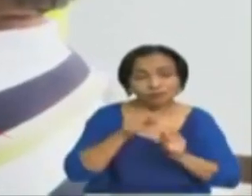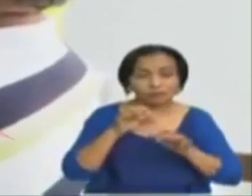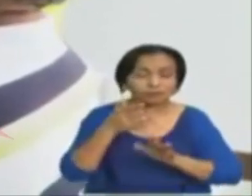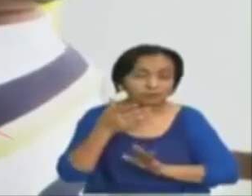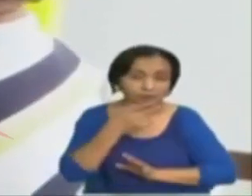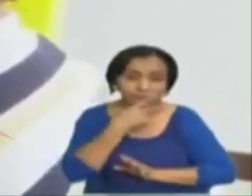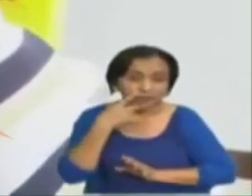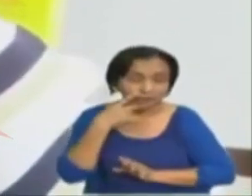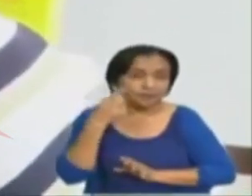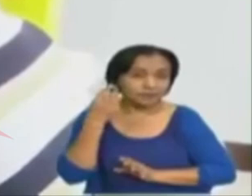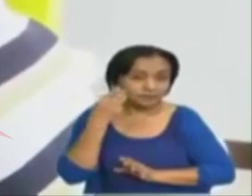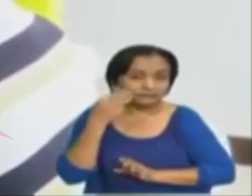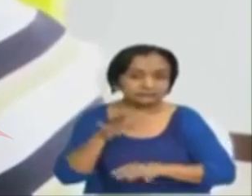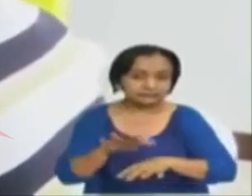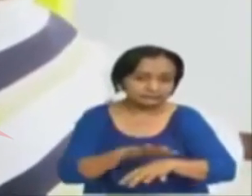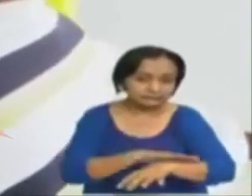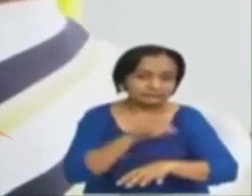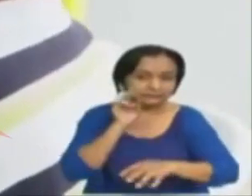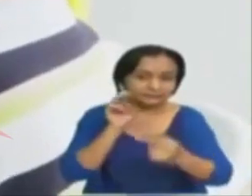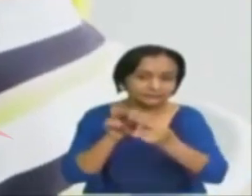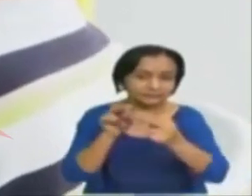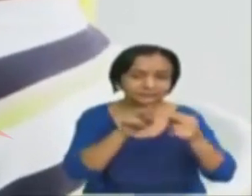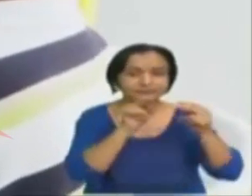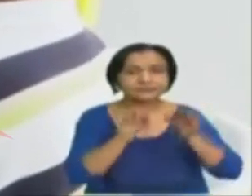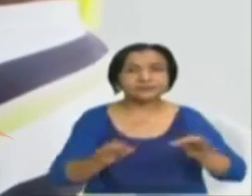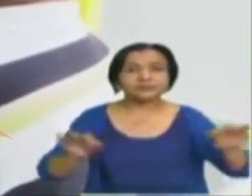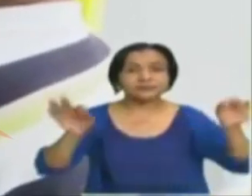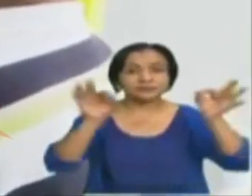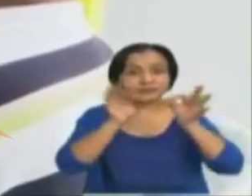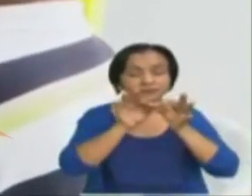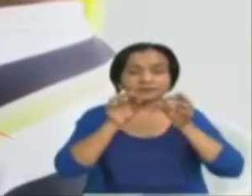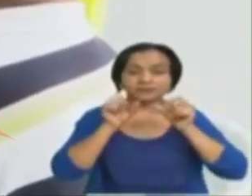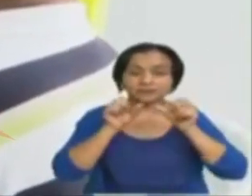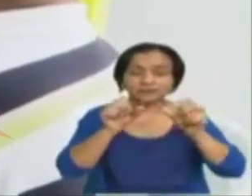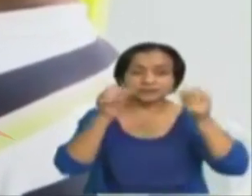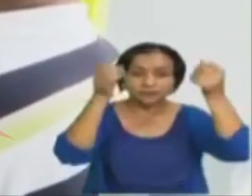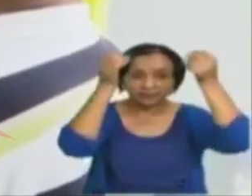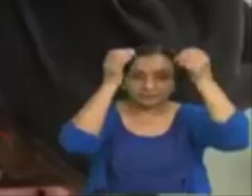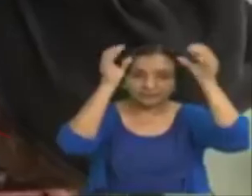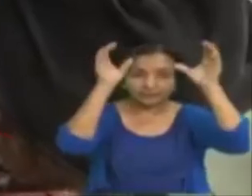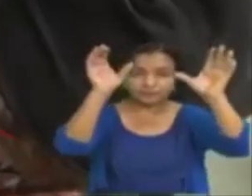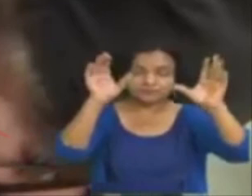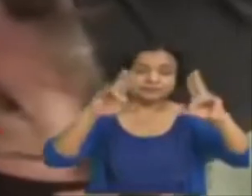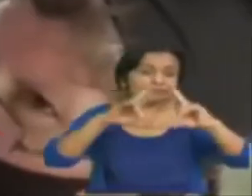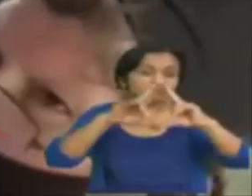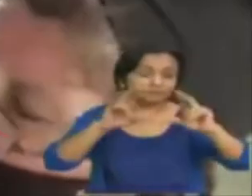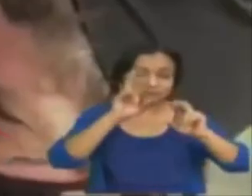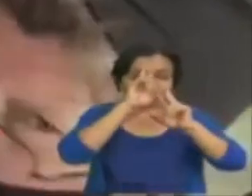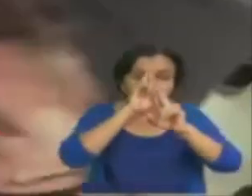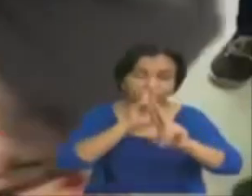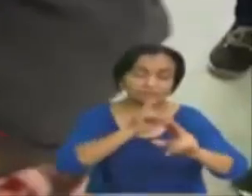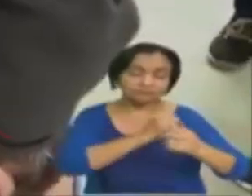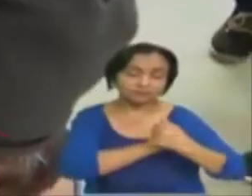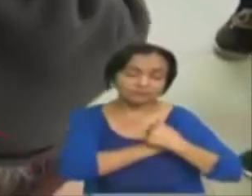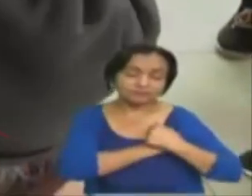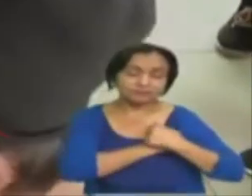departamento de Huaco. Según el calendario de inmunizaciones, el viernes estarán aplicándose en Managua y Boaco, y el